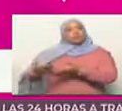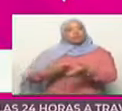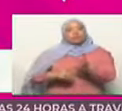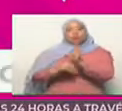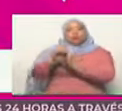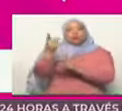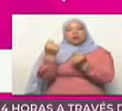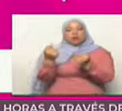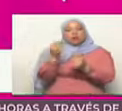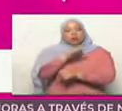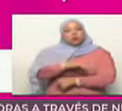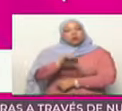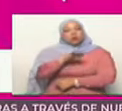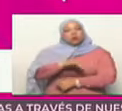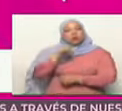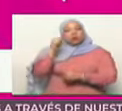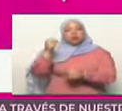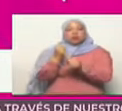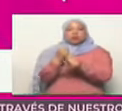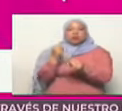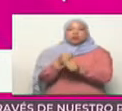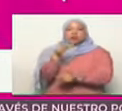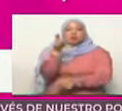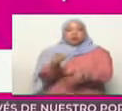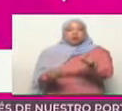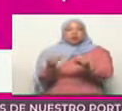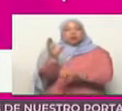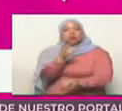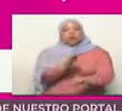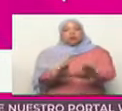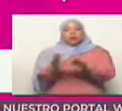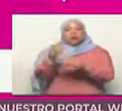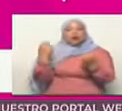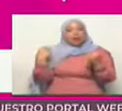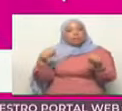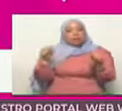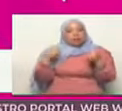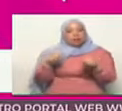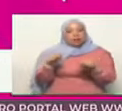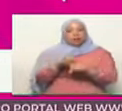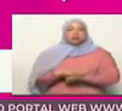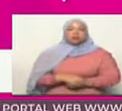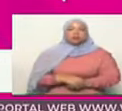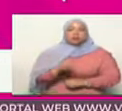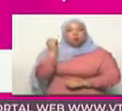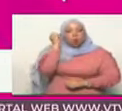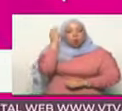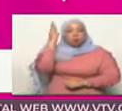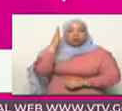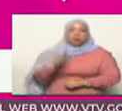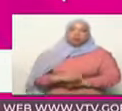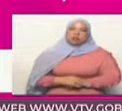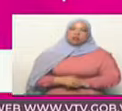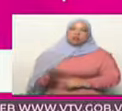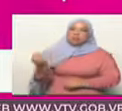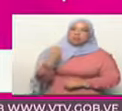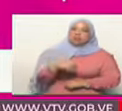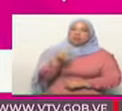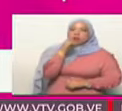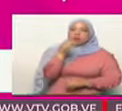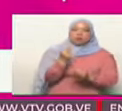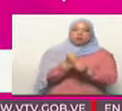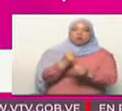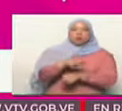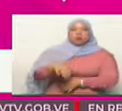desarrollo económico y social de la gente. Es la ciencia aplicada, el conocimiento al máximo nivel de